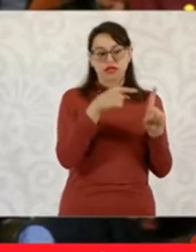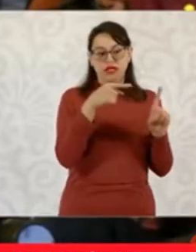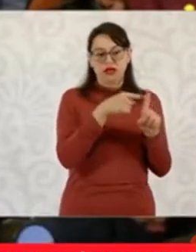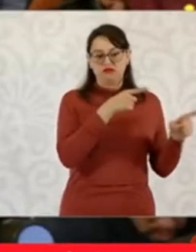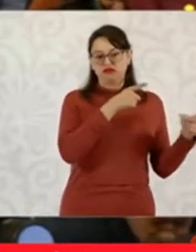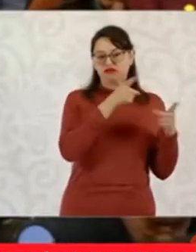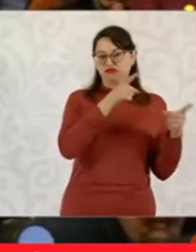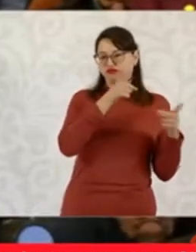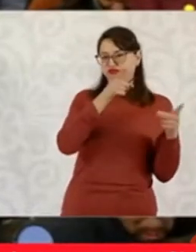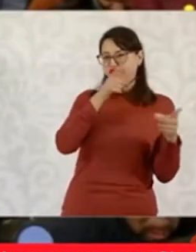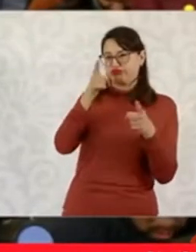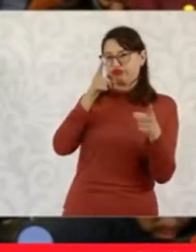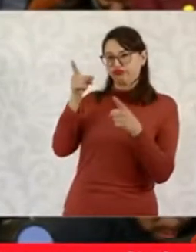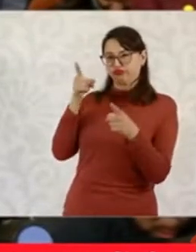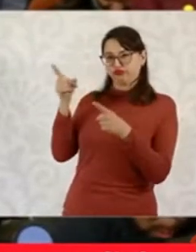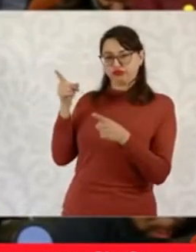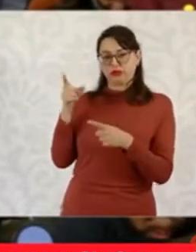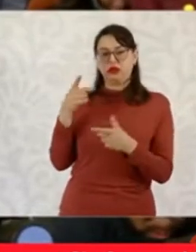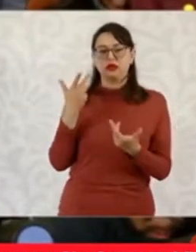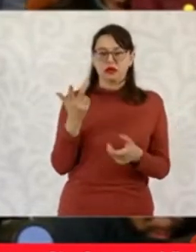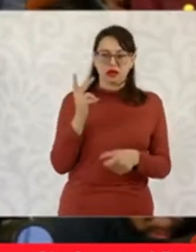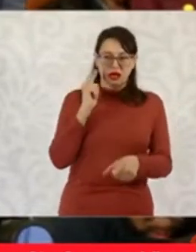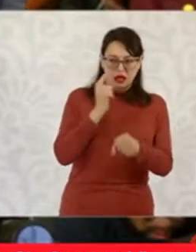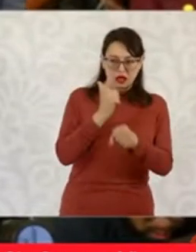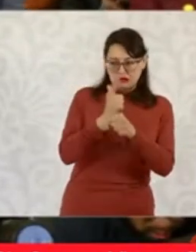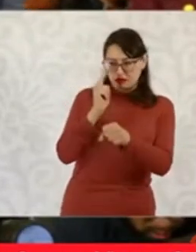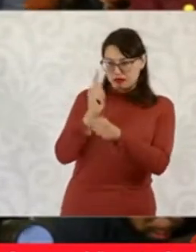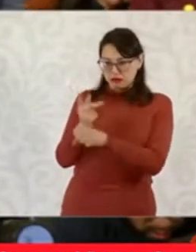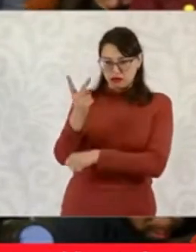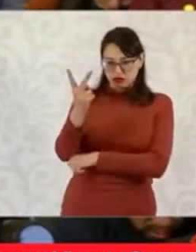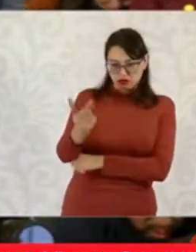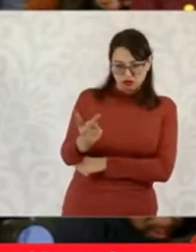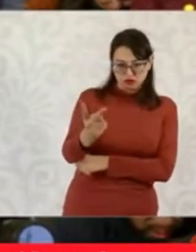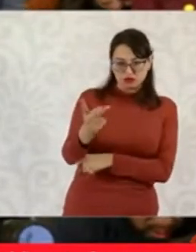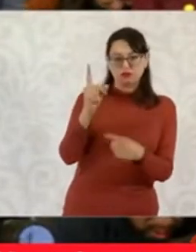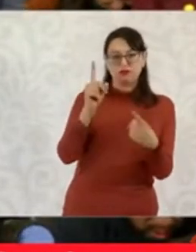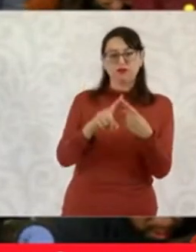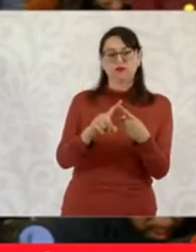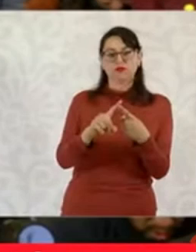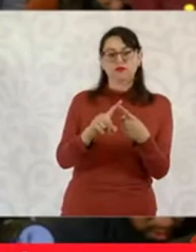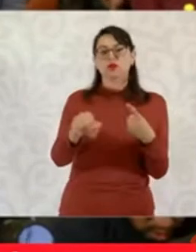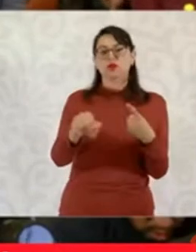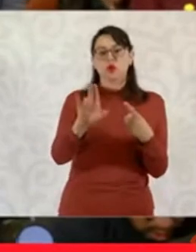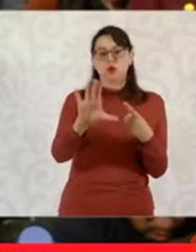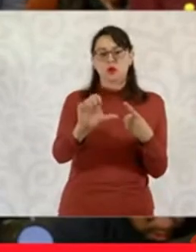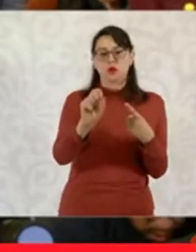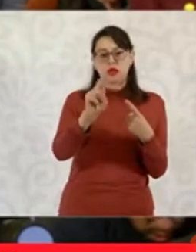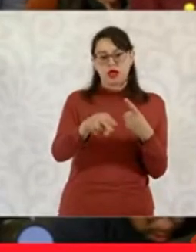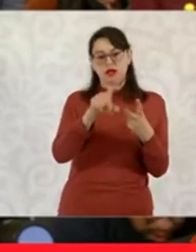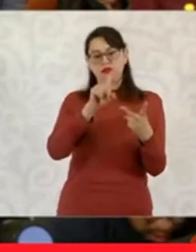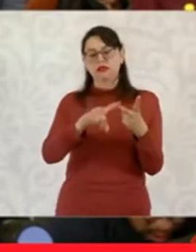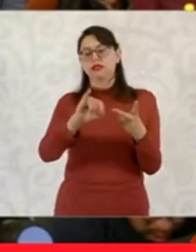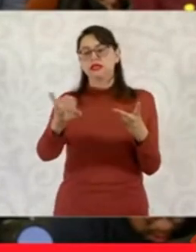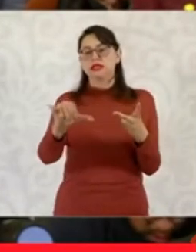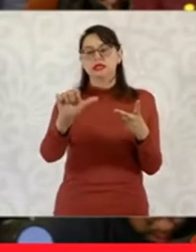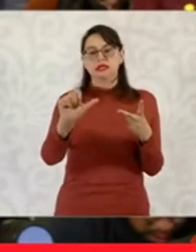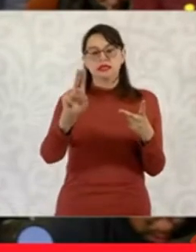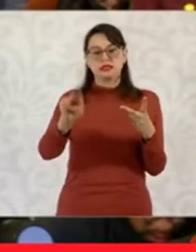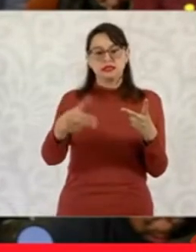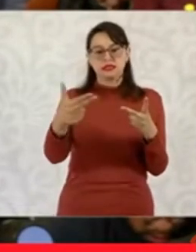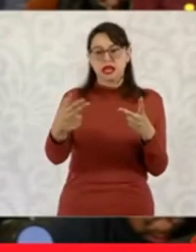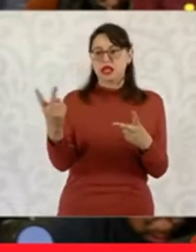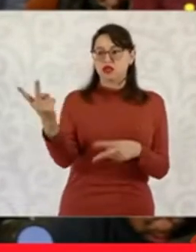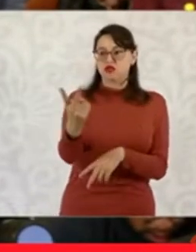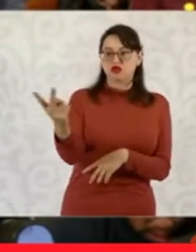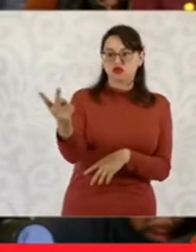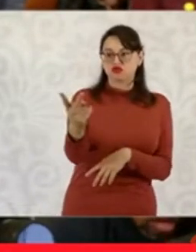profesional ciudadano, identificó a dos de ellos en el rancho, Juncal Solano y Hans Salazar, como puntas de